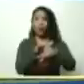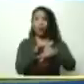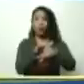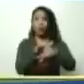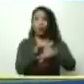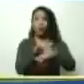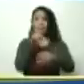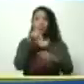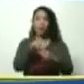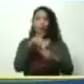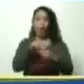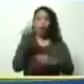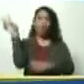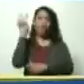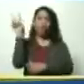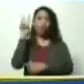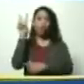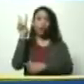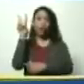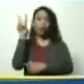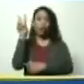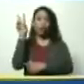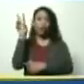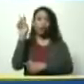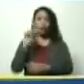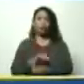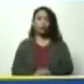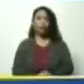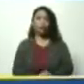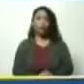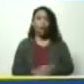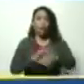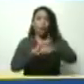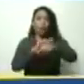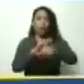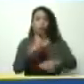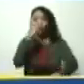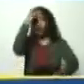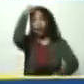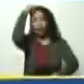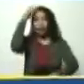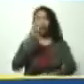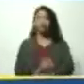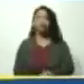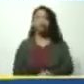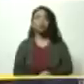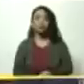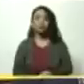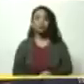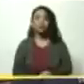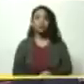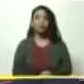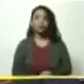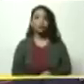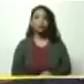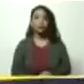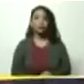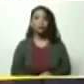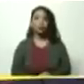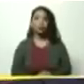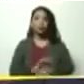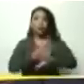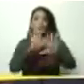petróleo de Venezuela doctor Taret el Aysami ha